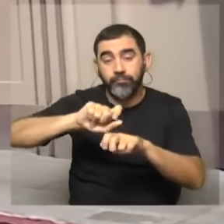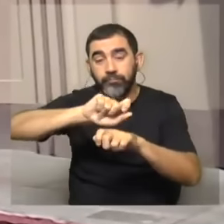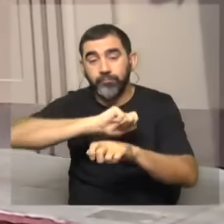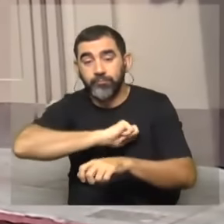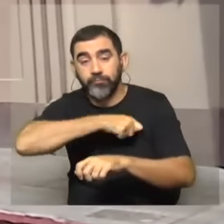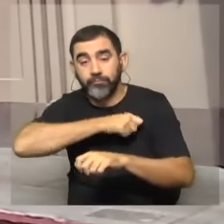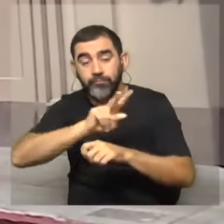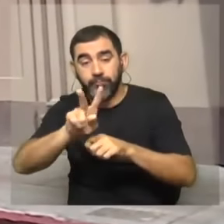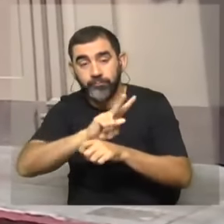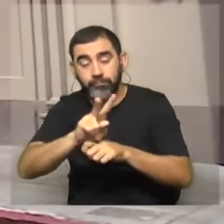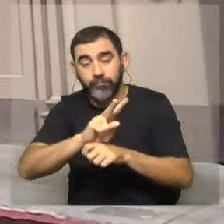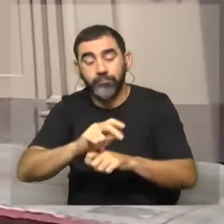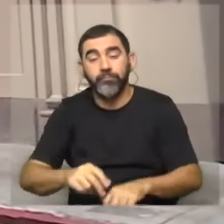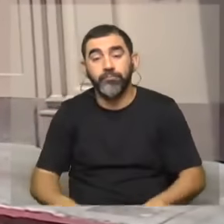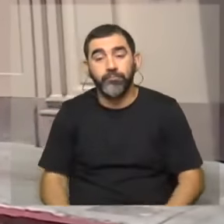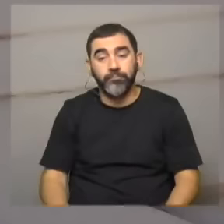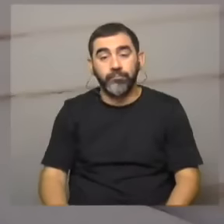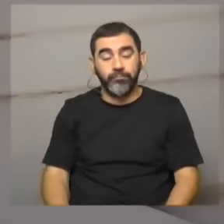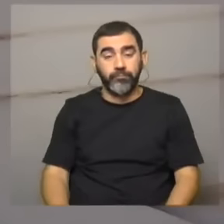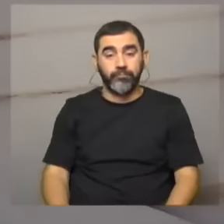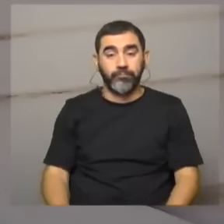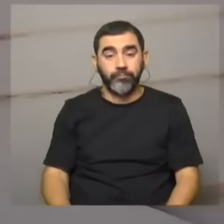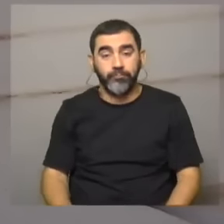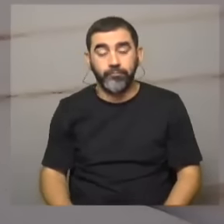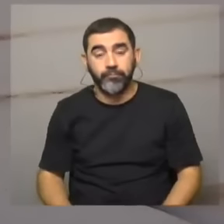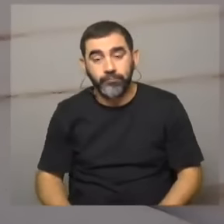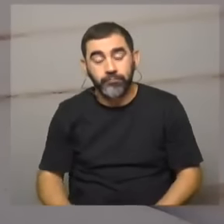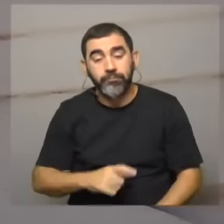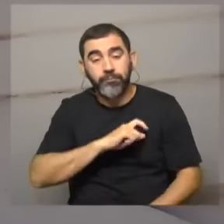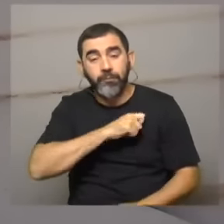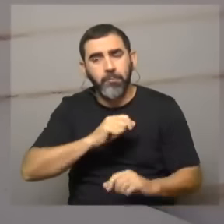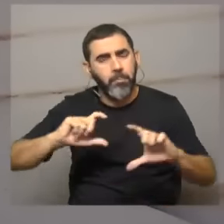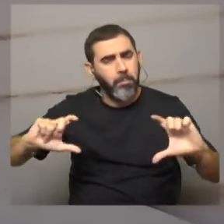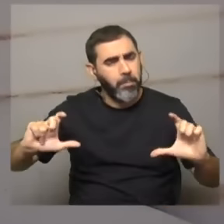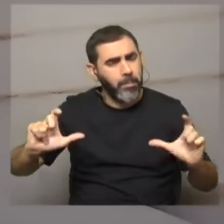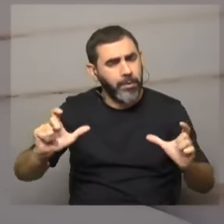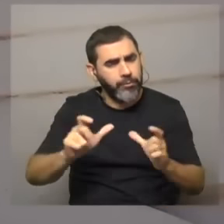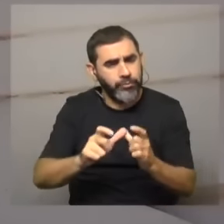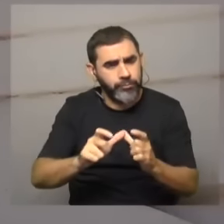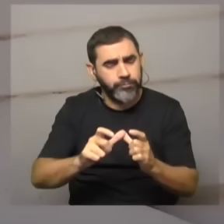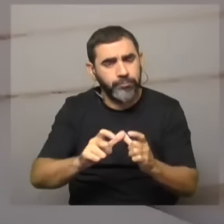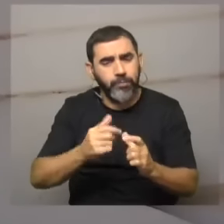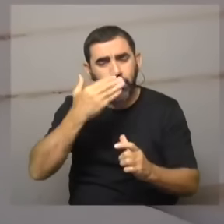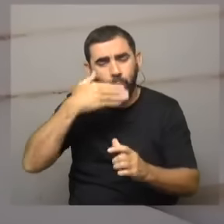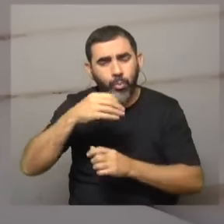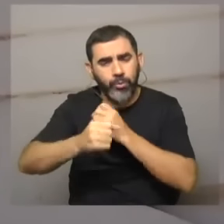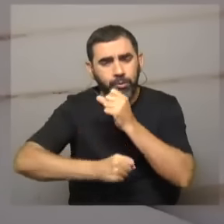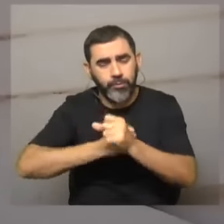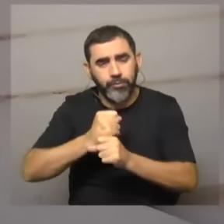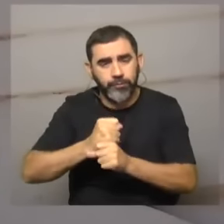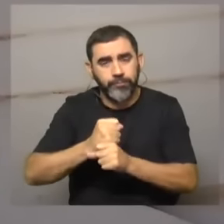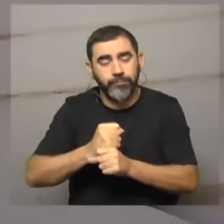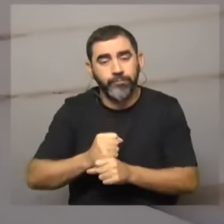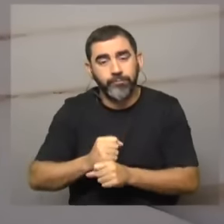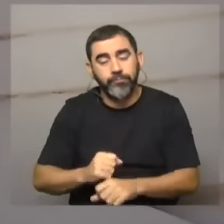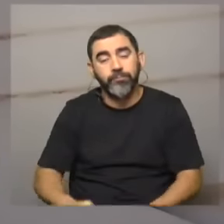eh En consecuencia verdad porque las inspecciones han bajado mucho en los últimos años eh